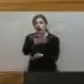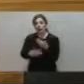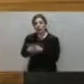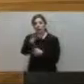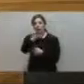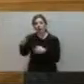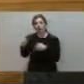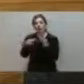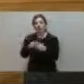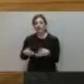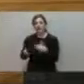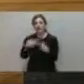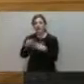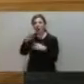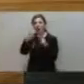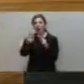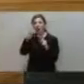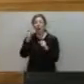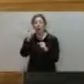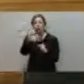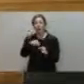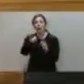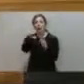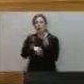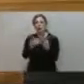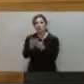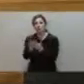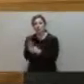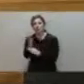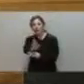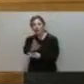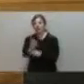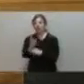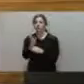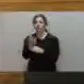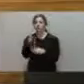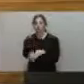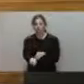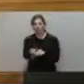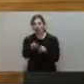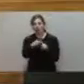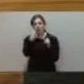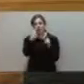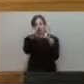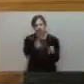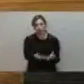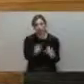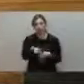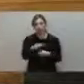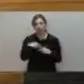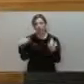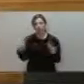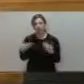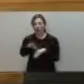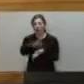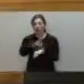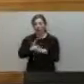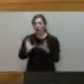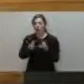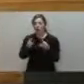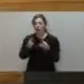los astilleros asturianos. Le hemos presentado medidas, le hemos presentado propuestas. A ver qué nos contesta usted. Desde la oposición presentamos